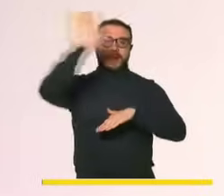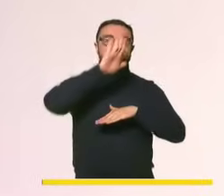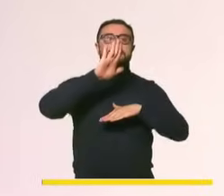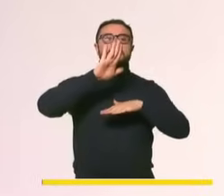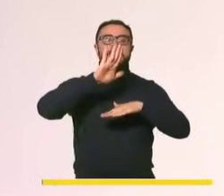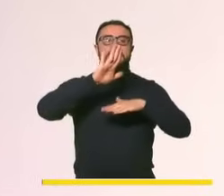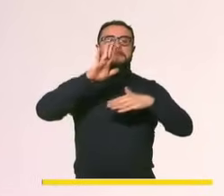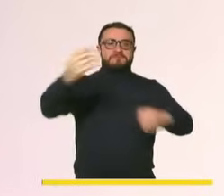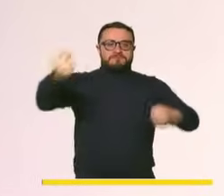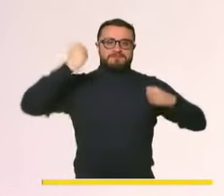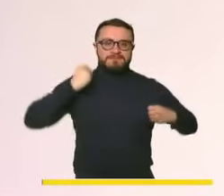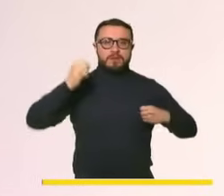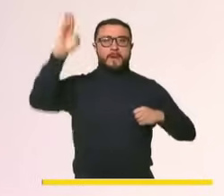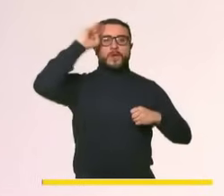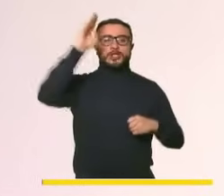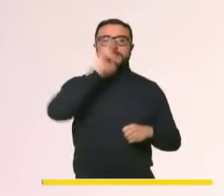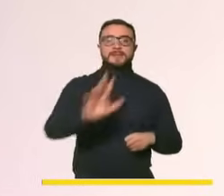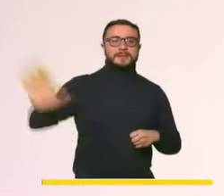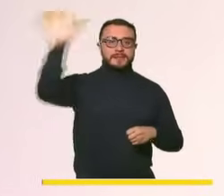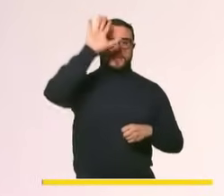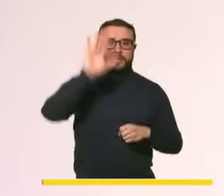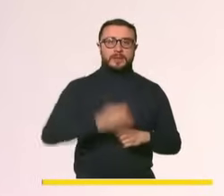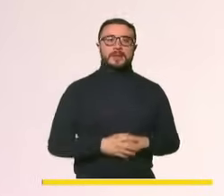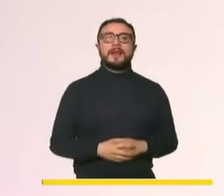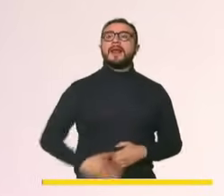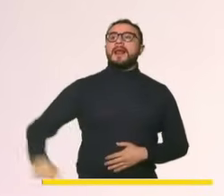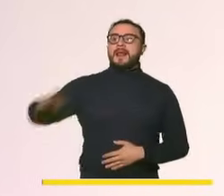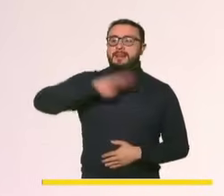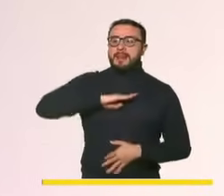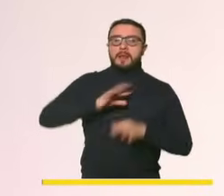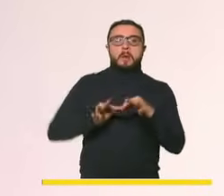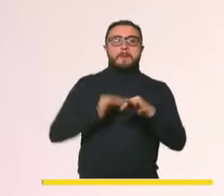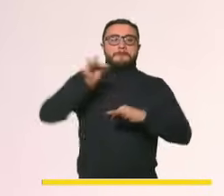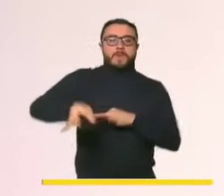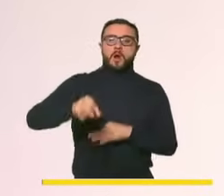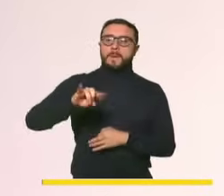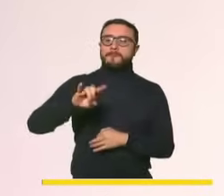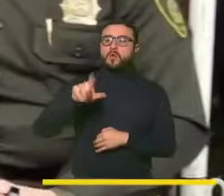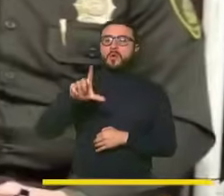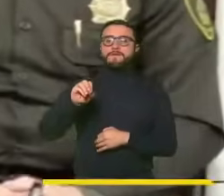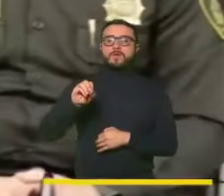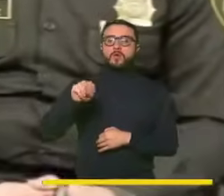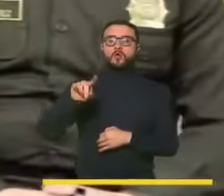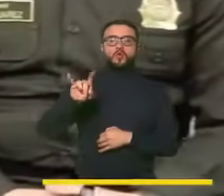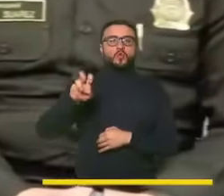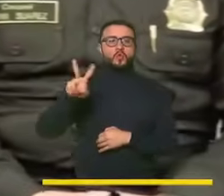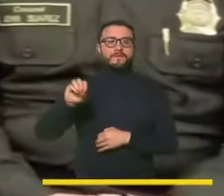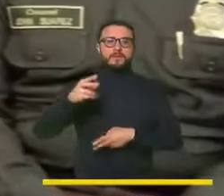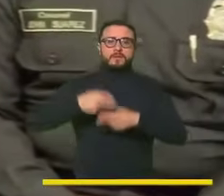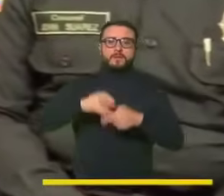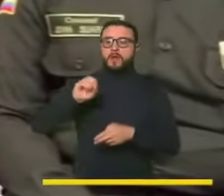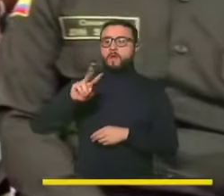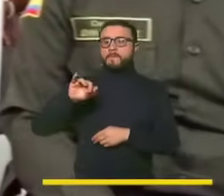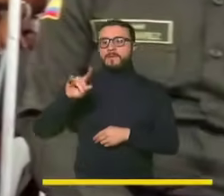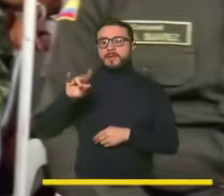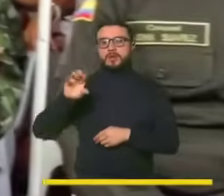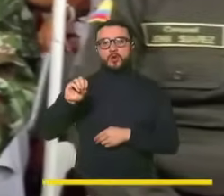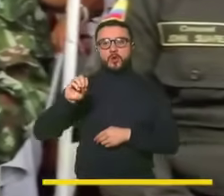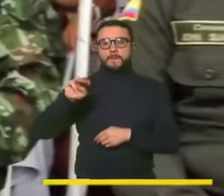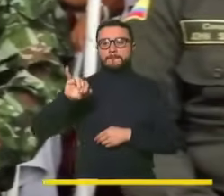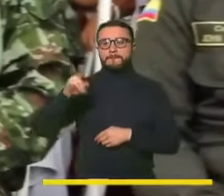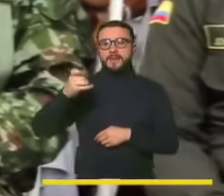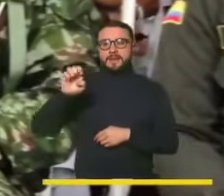Militares y de la Policía Nacional, alcalde del municipio de Pueblo Nuevo, Ovidio Miguel Hoyos